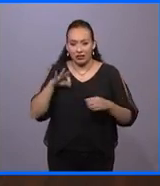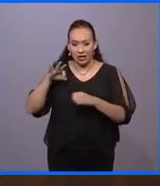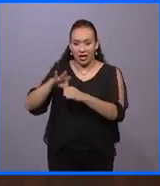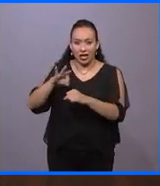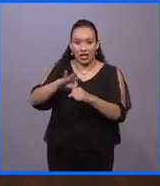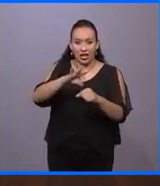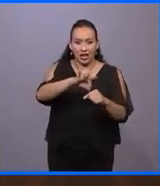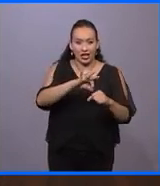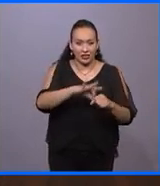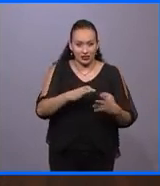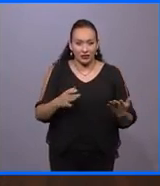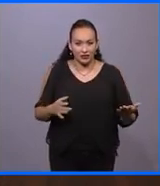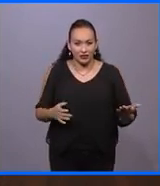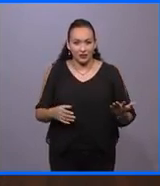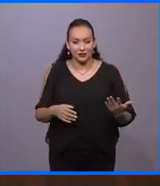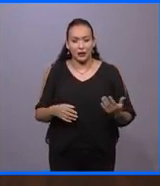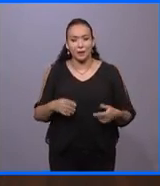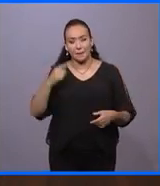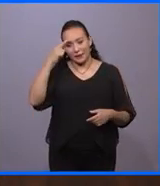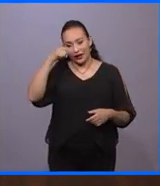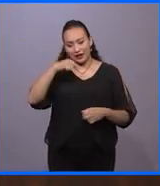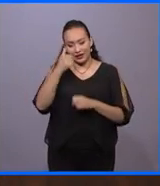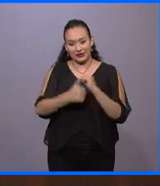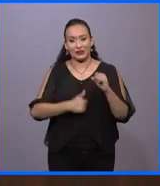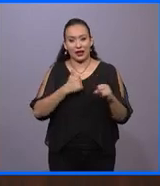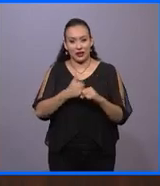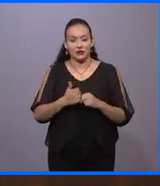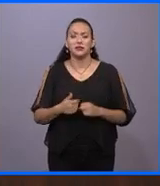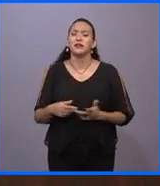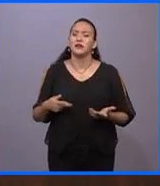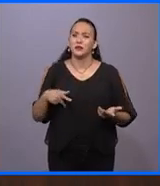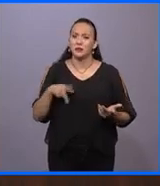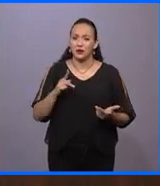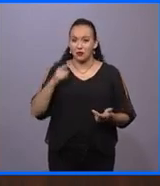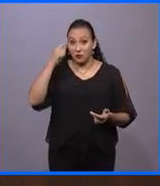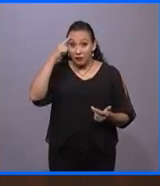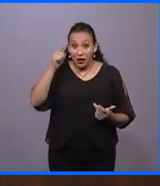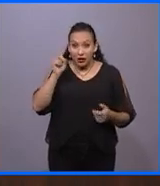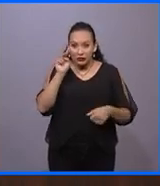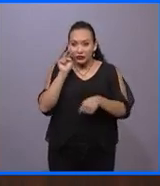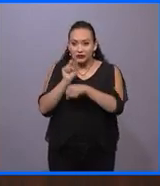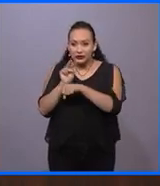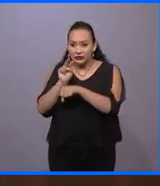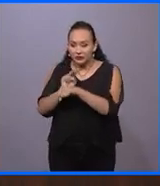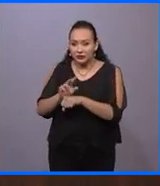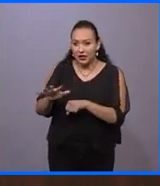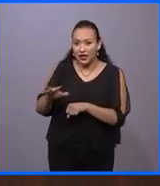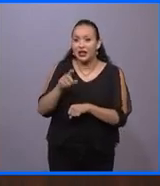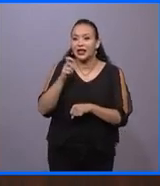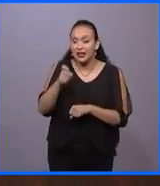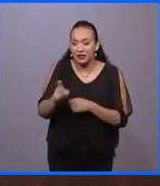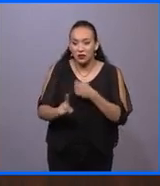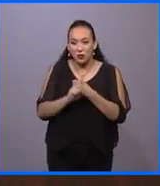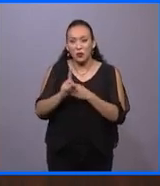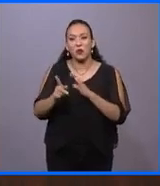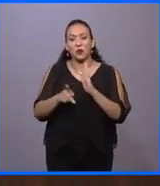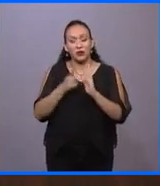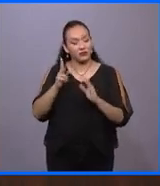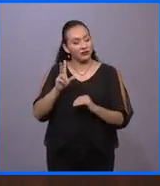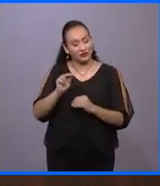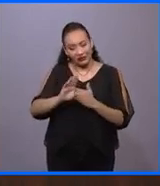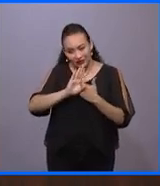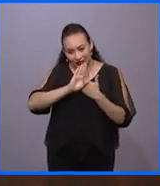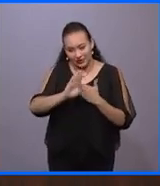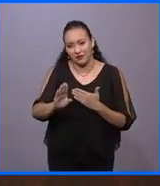elecciones extraordinarias este año, sino para salvaguardar que no se repitan las condiciones que